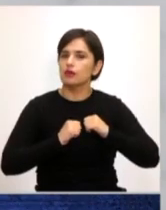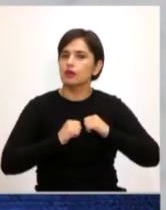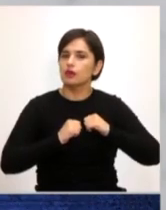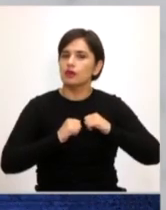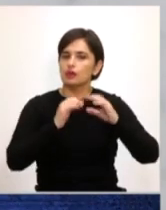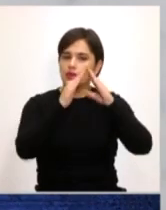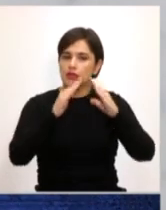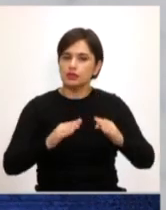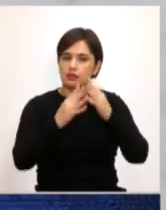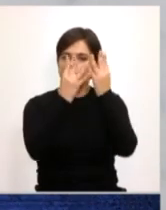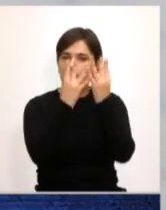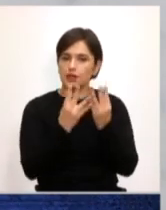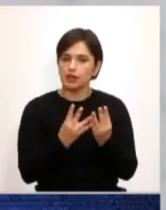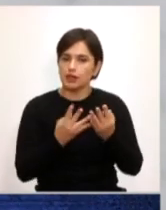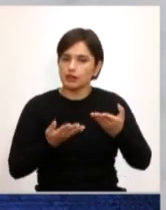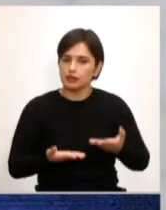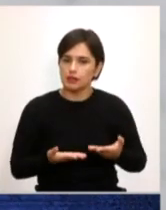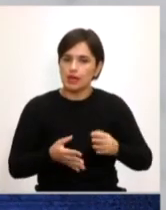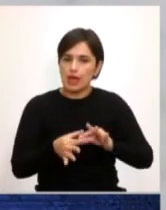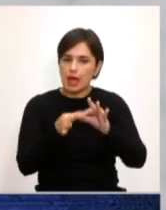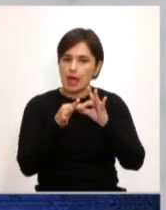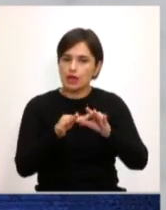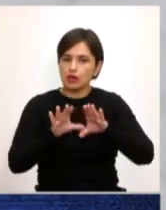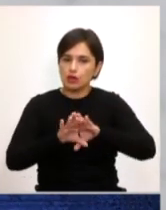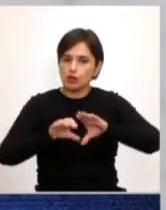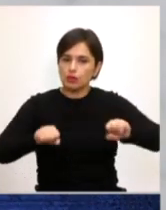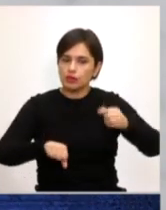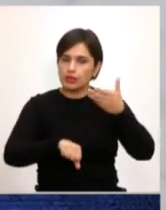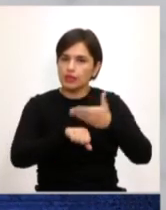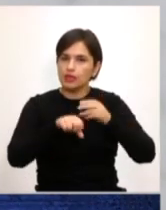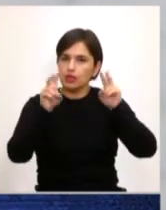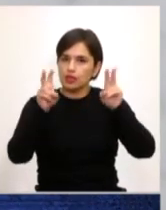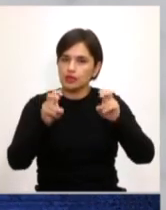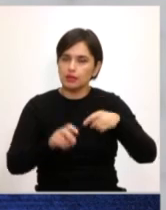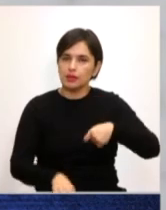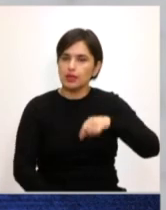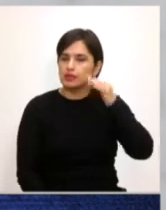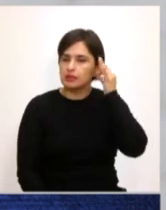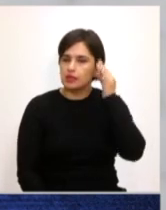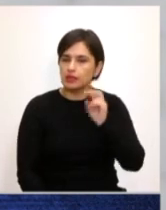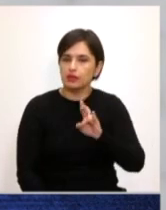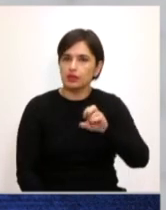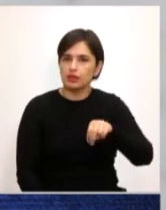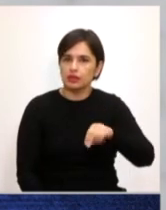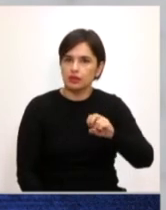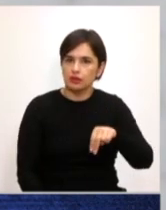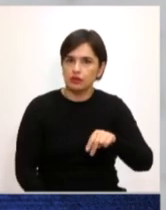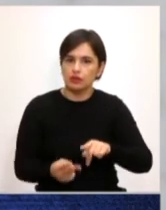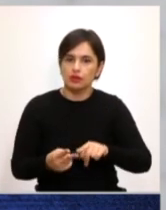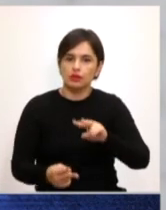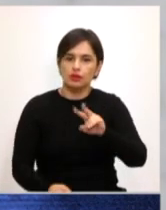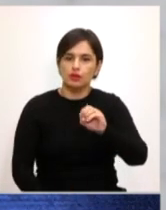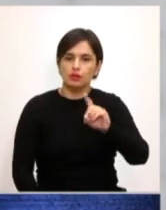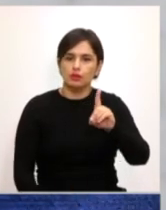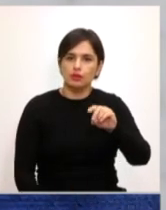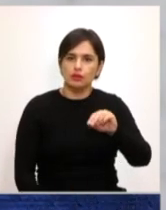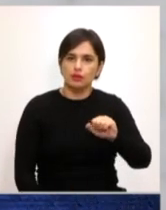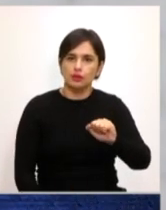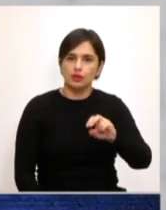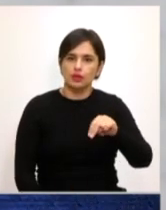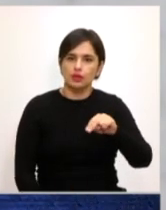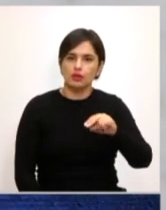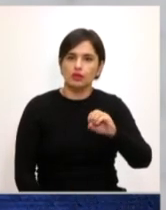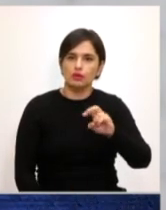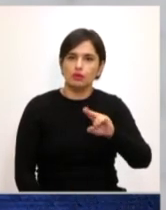actual. Agradezco el compromiso que han tenido en esta materia las senadoras Ximena Rincón, Paulina Bodanovich y Paulina